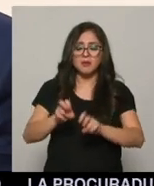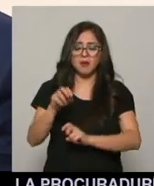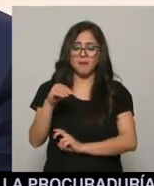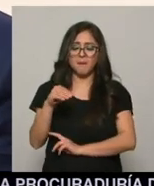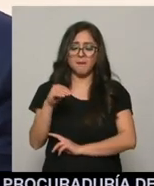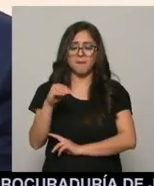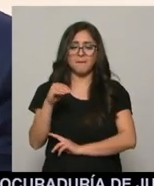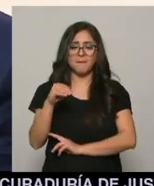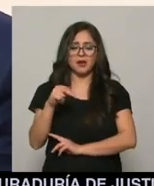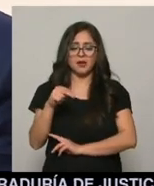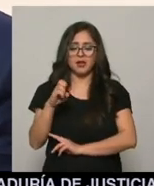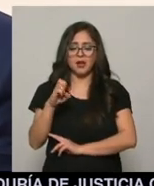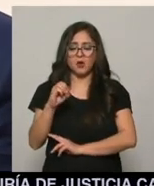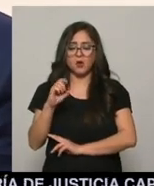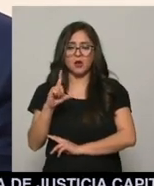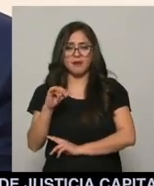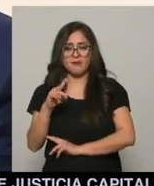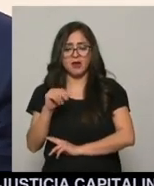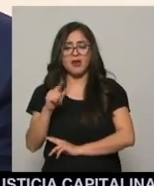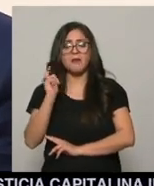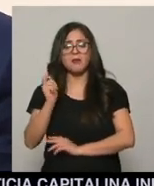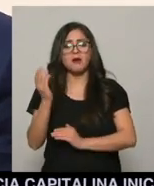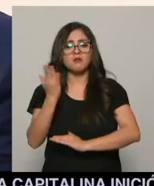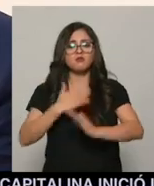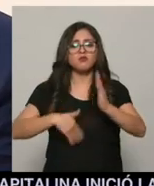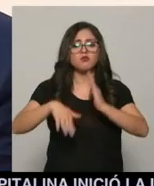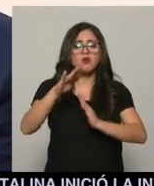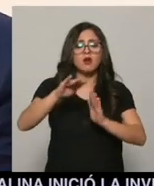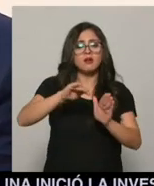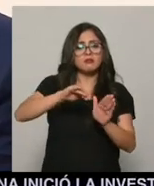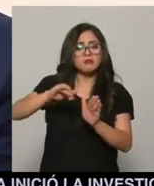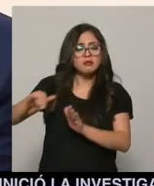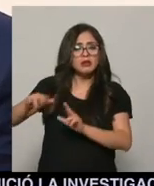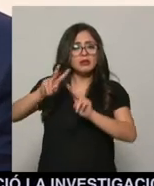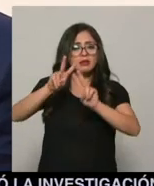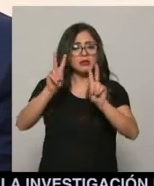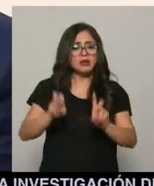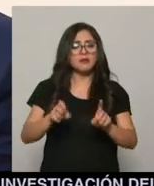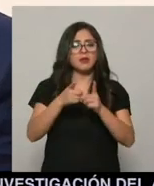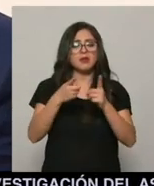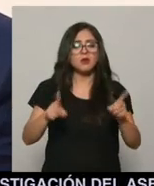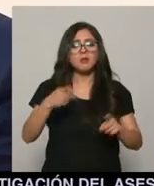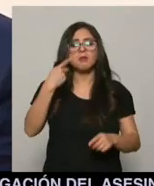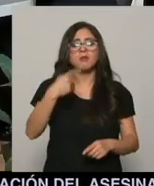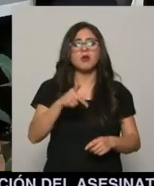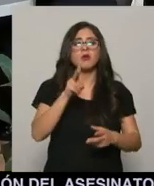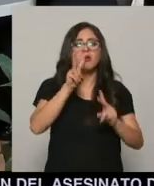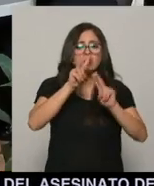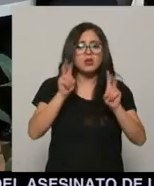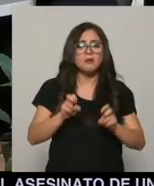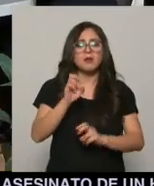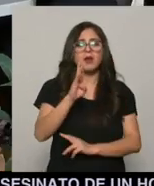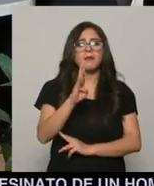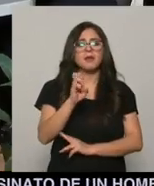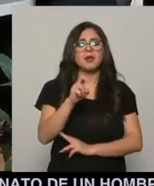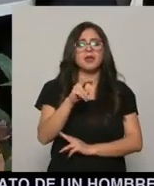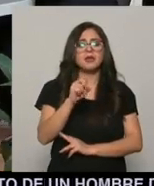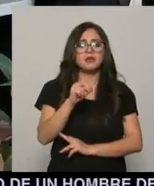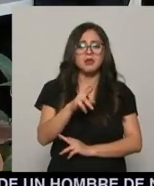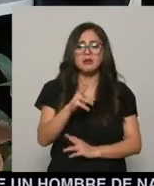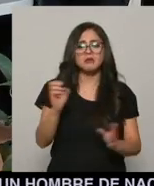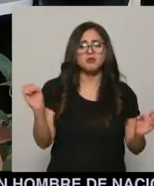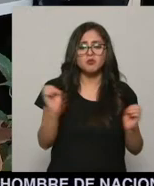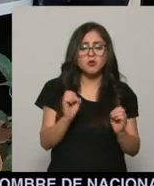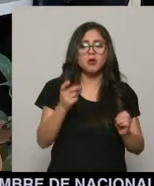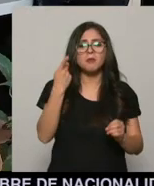finca la ruta en el tema del crecimiento, deja a un lado el tema del desarrollo y sobre todo deja a un lado el tema del bienestar. Aquí